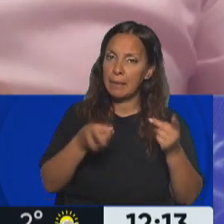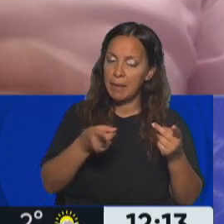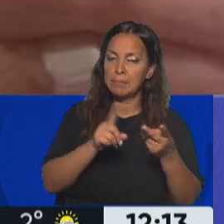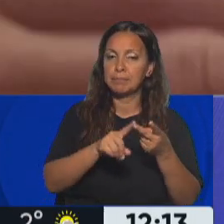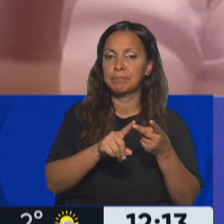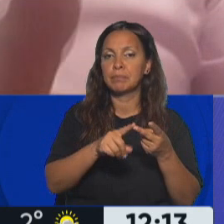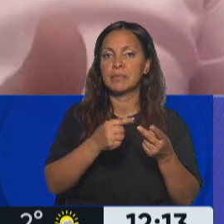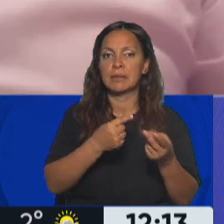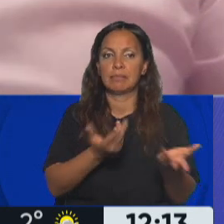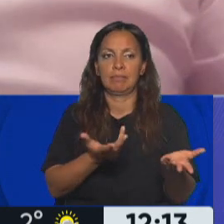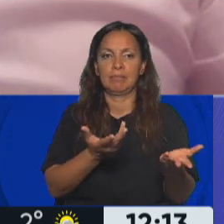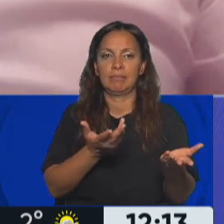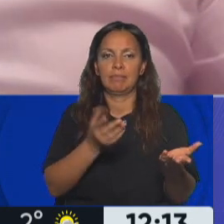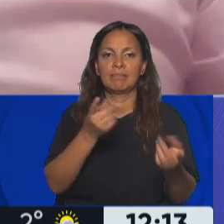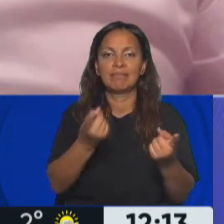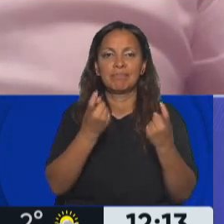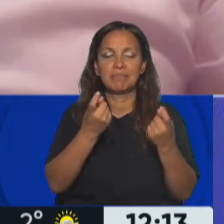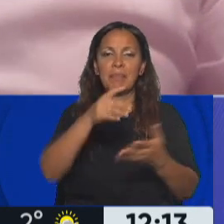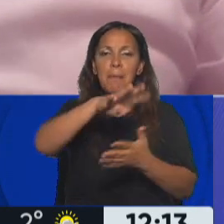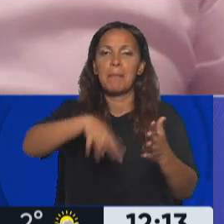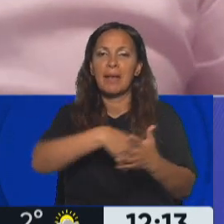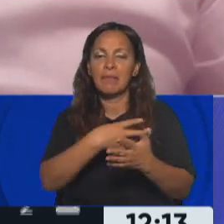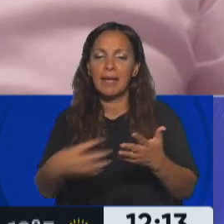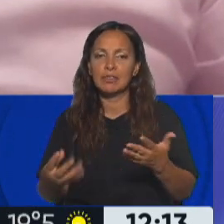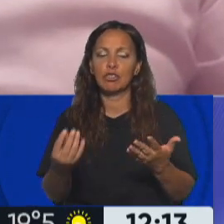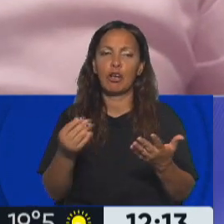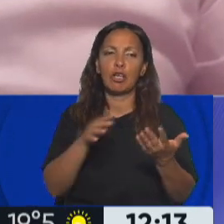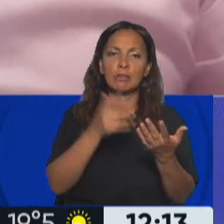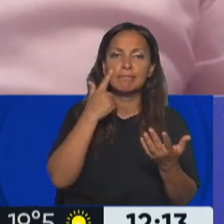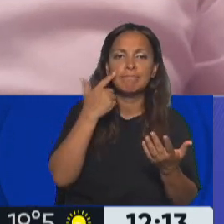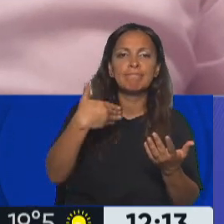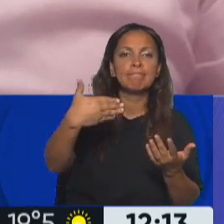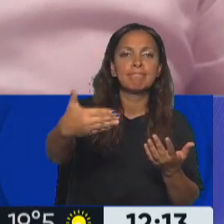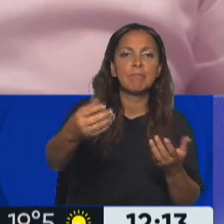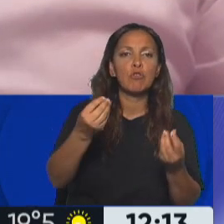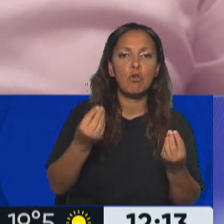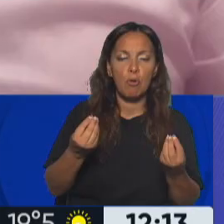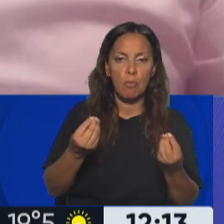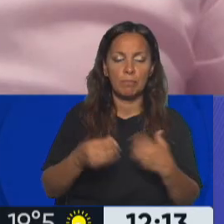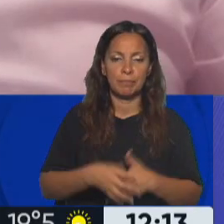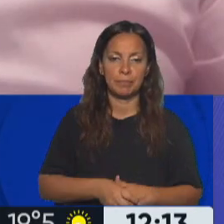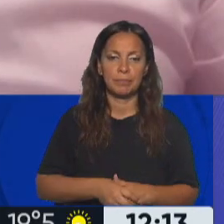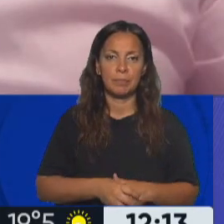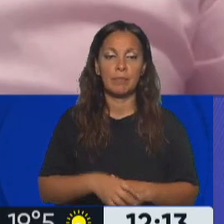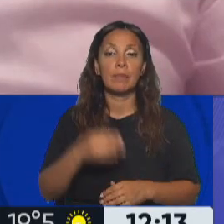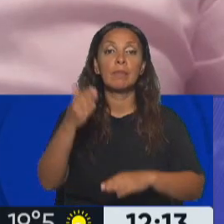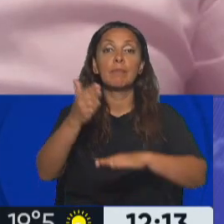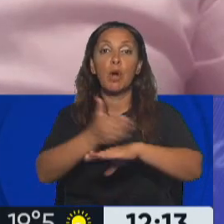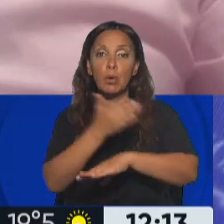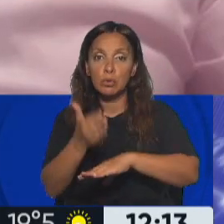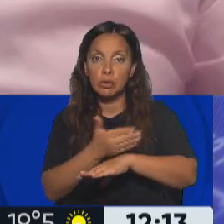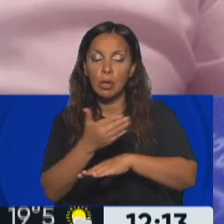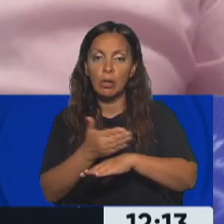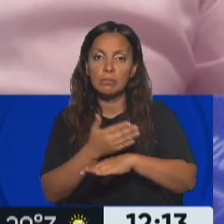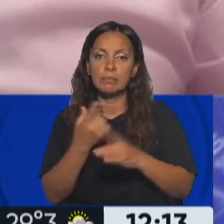y a planificar un crecimiento en la producción, porque creo que es lo que merece